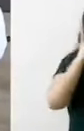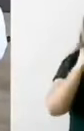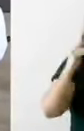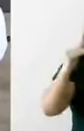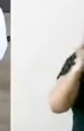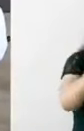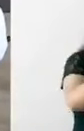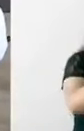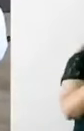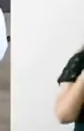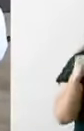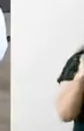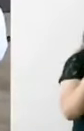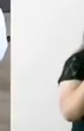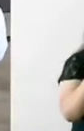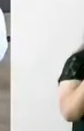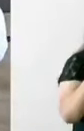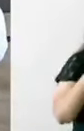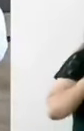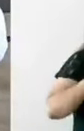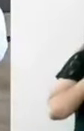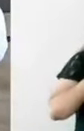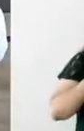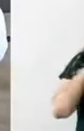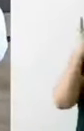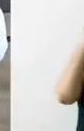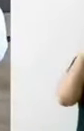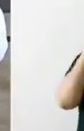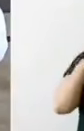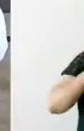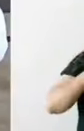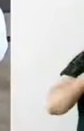Mi único amo es el pueblo.